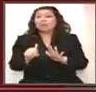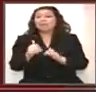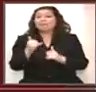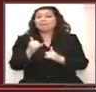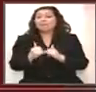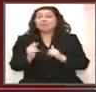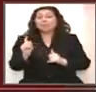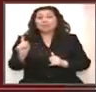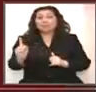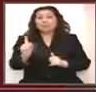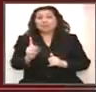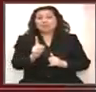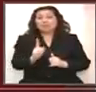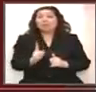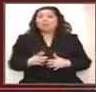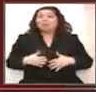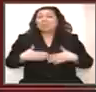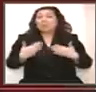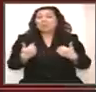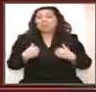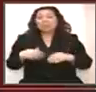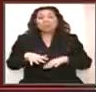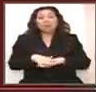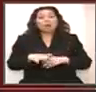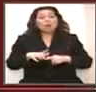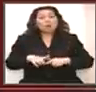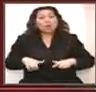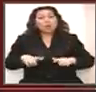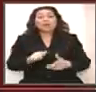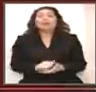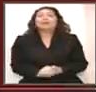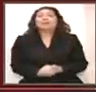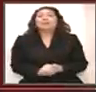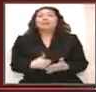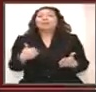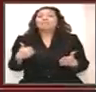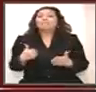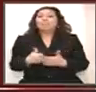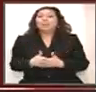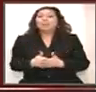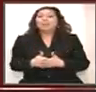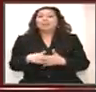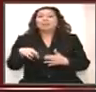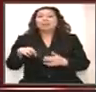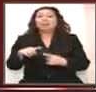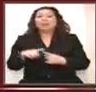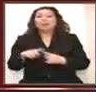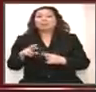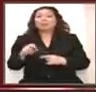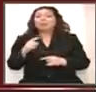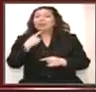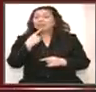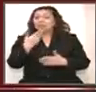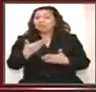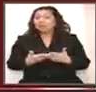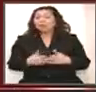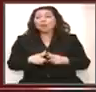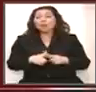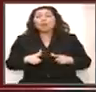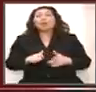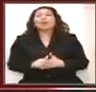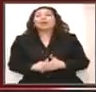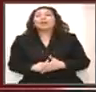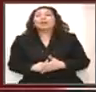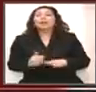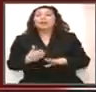fin de que cada uno de ellos cuenten con planes locales de intervención frente a los delitos patrimoniales, según el diagnóstico local